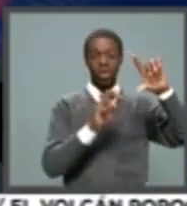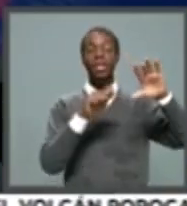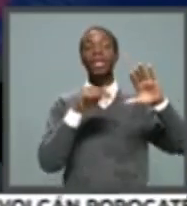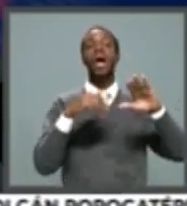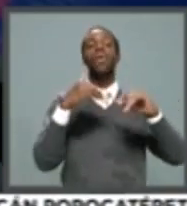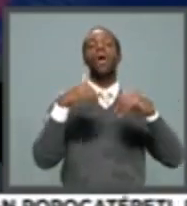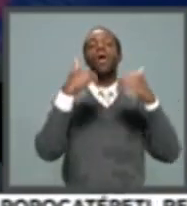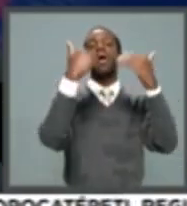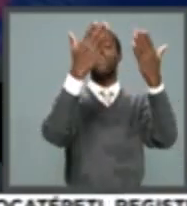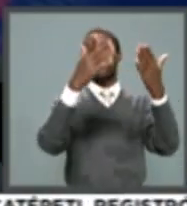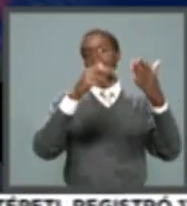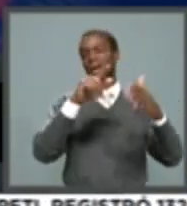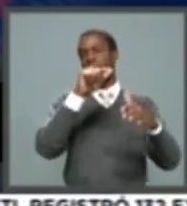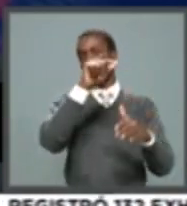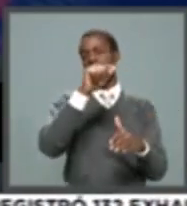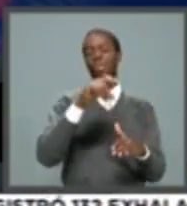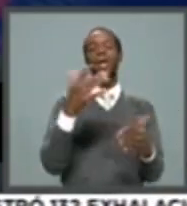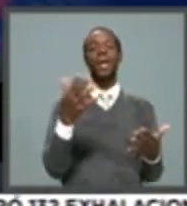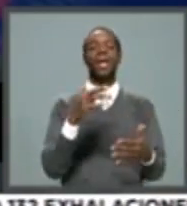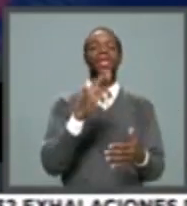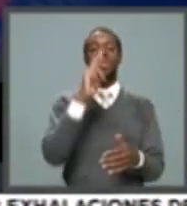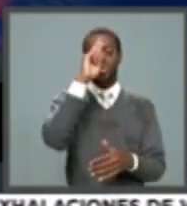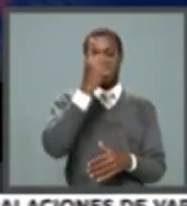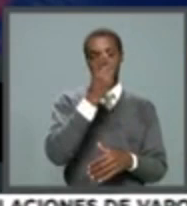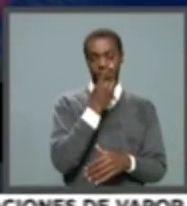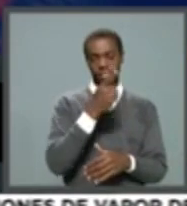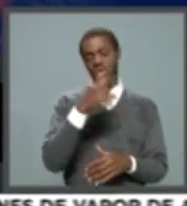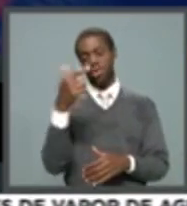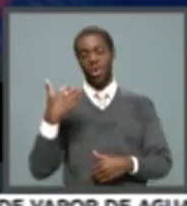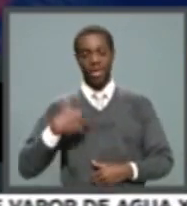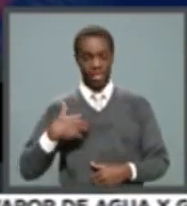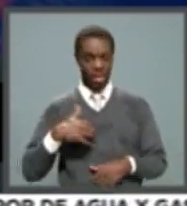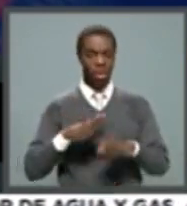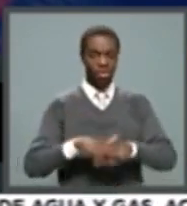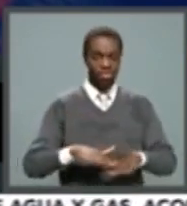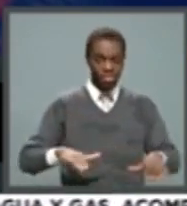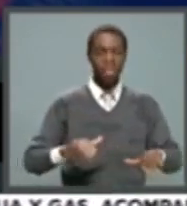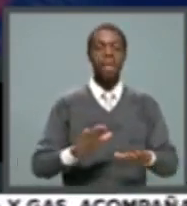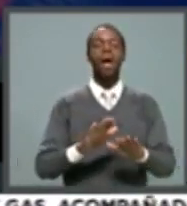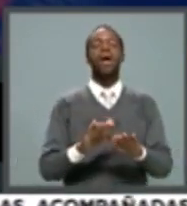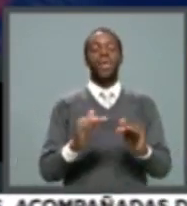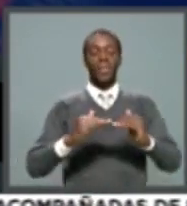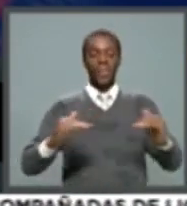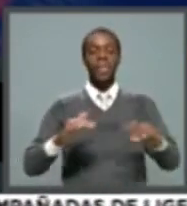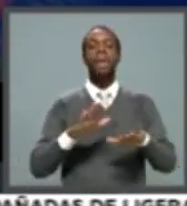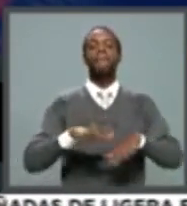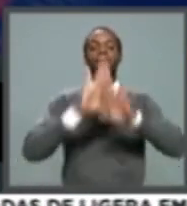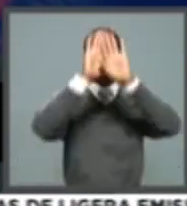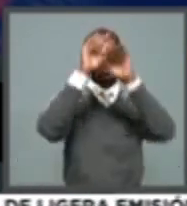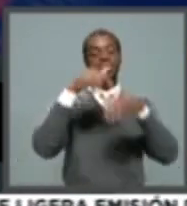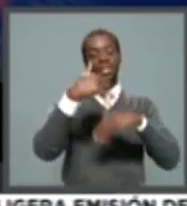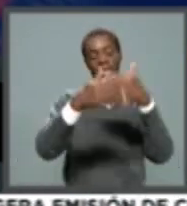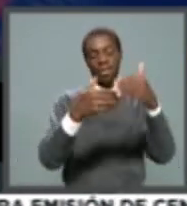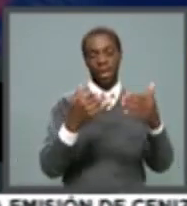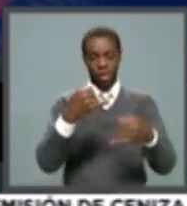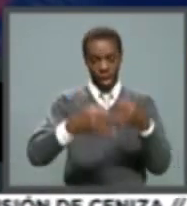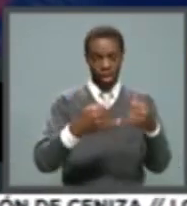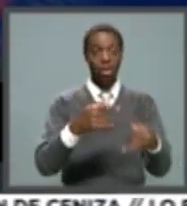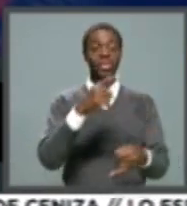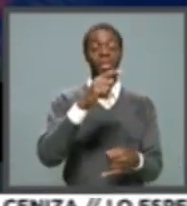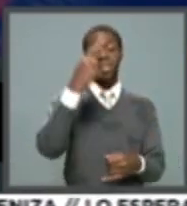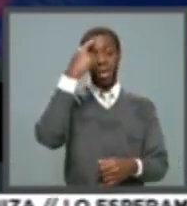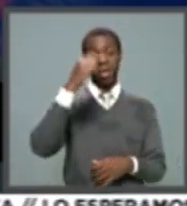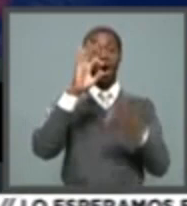de Minibásquet en República Dominicana y en Argentina. También he ido a Olimpiadas y en la tercera Olimpiada